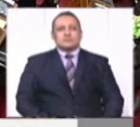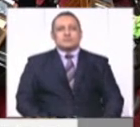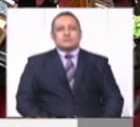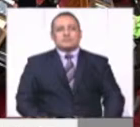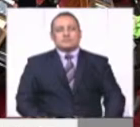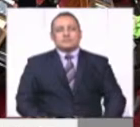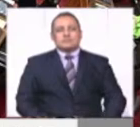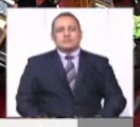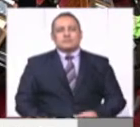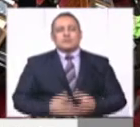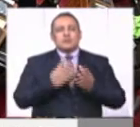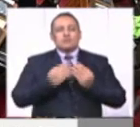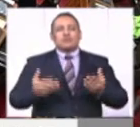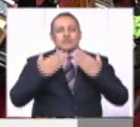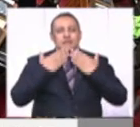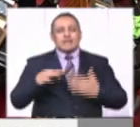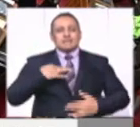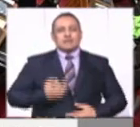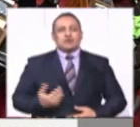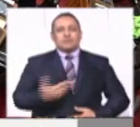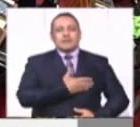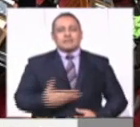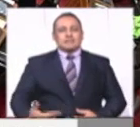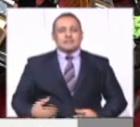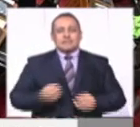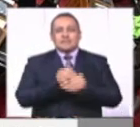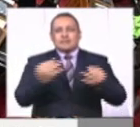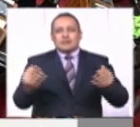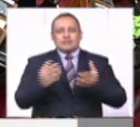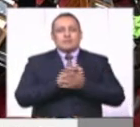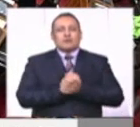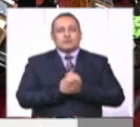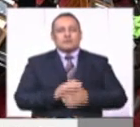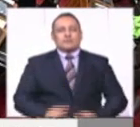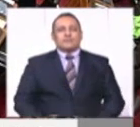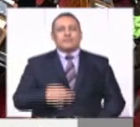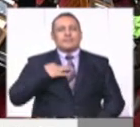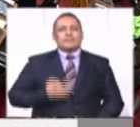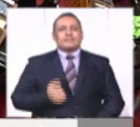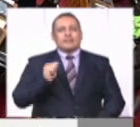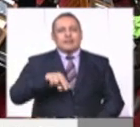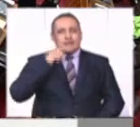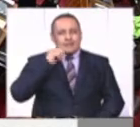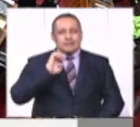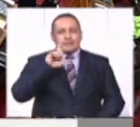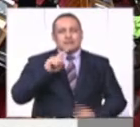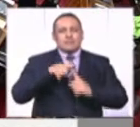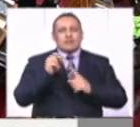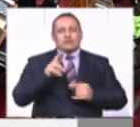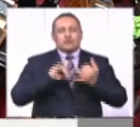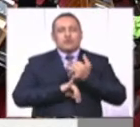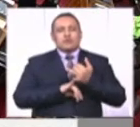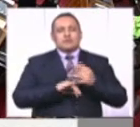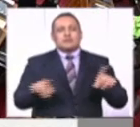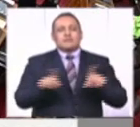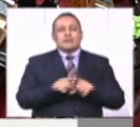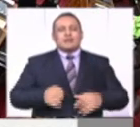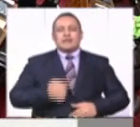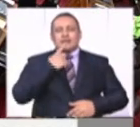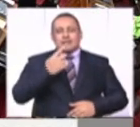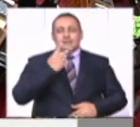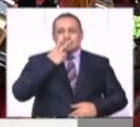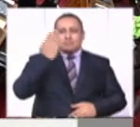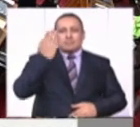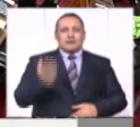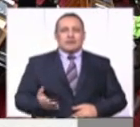minutos Muchas gracias señor presidente colegas el señor Aníbal Torres es de